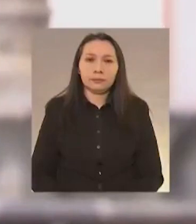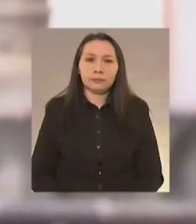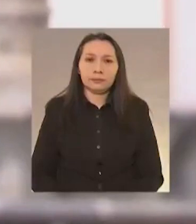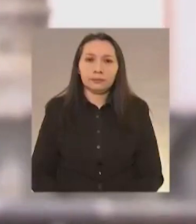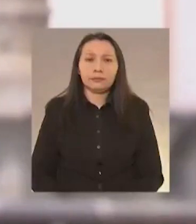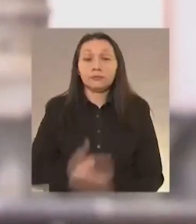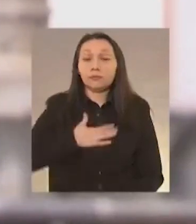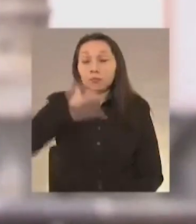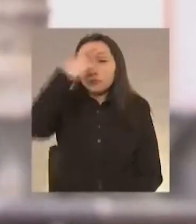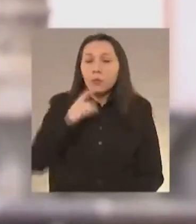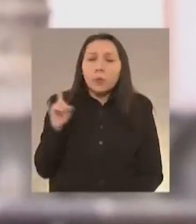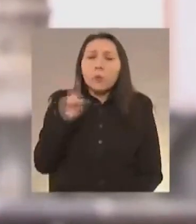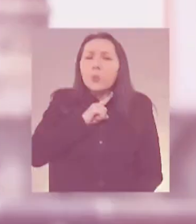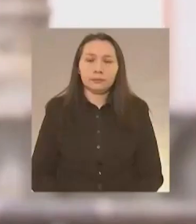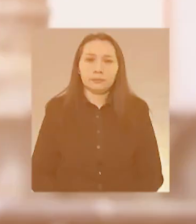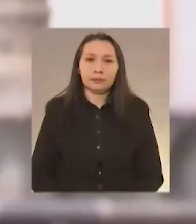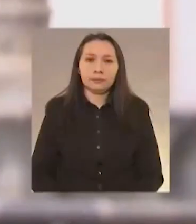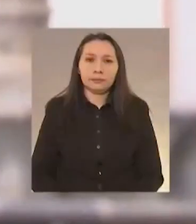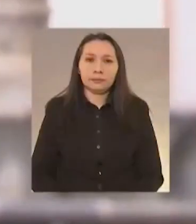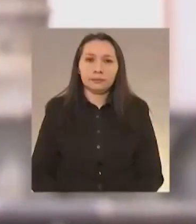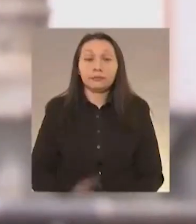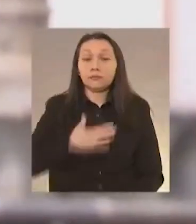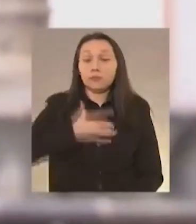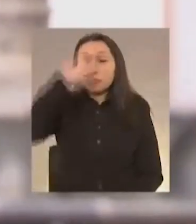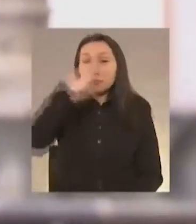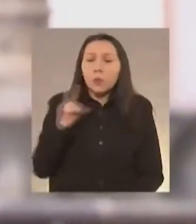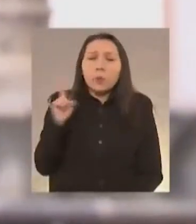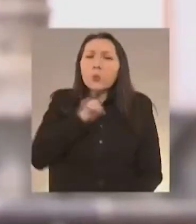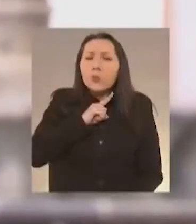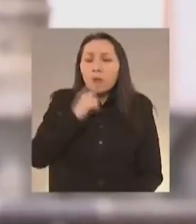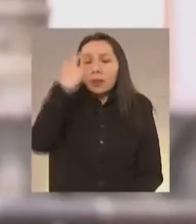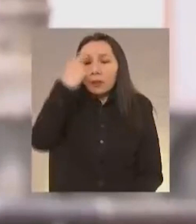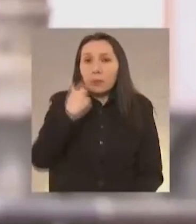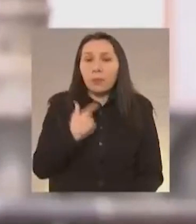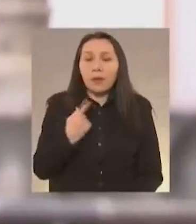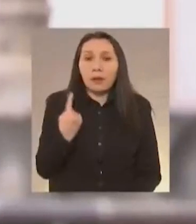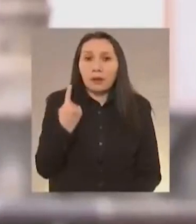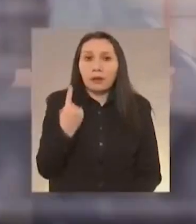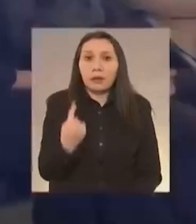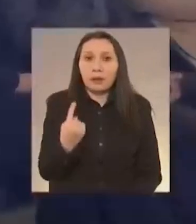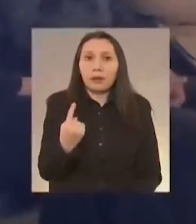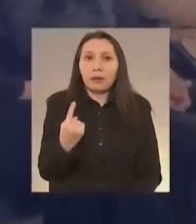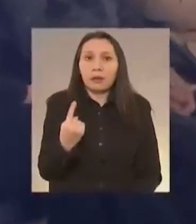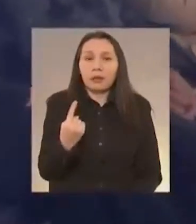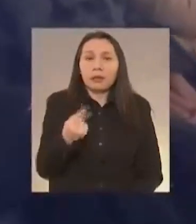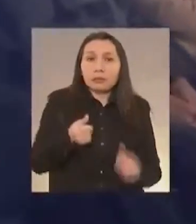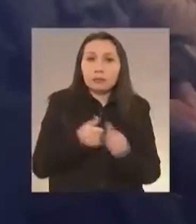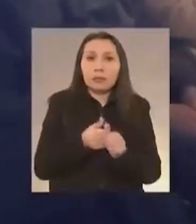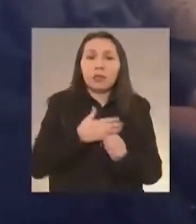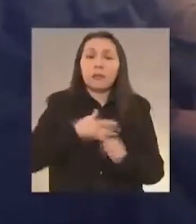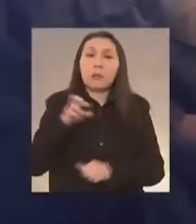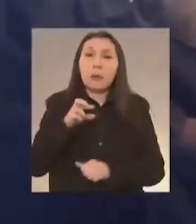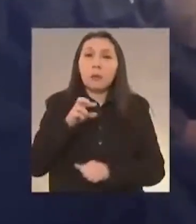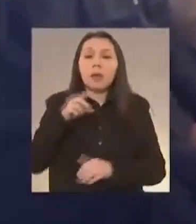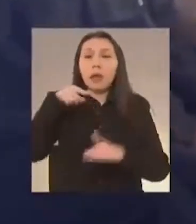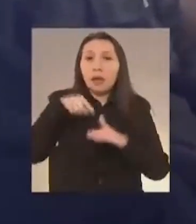dedicó unas palabras a su padre. Me tocó ser la última persona del entorno de mi padre y entrar